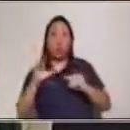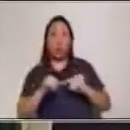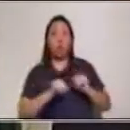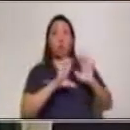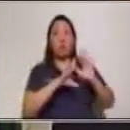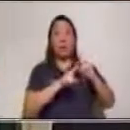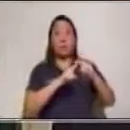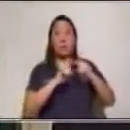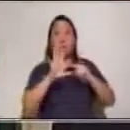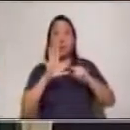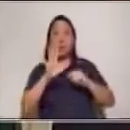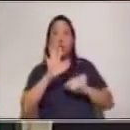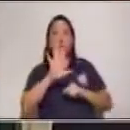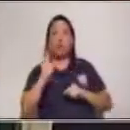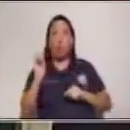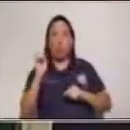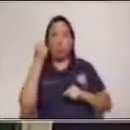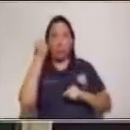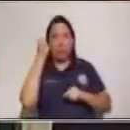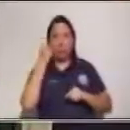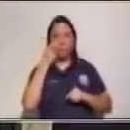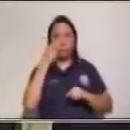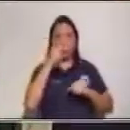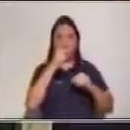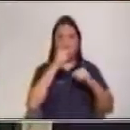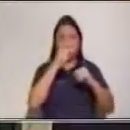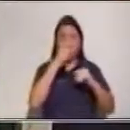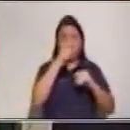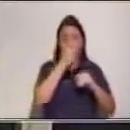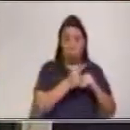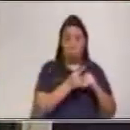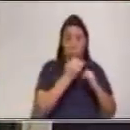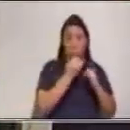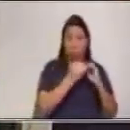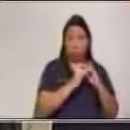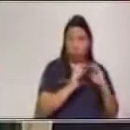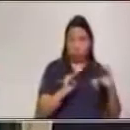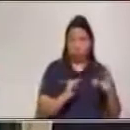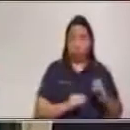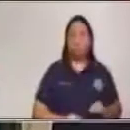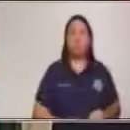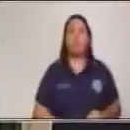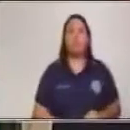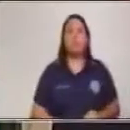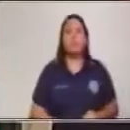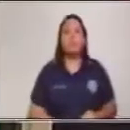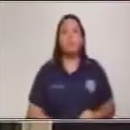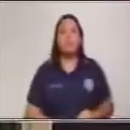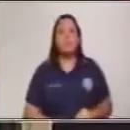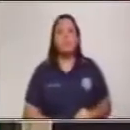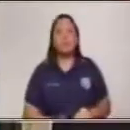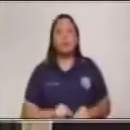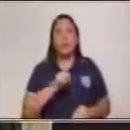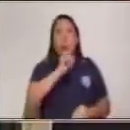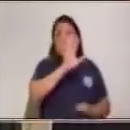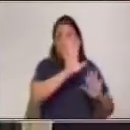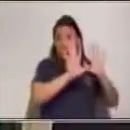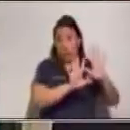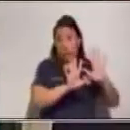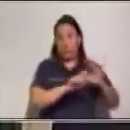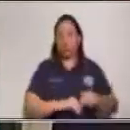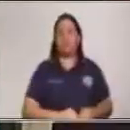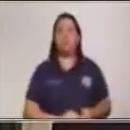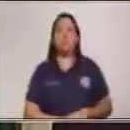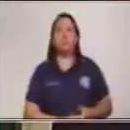En este caso, llegamos a que uno de los números llegó a 1 y el otro se quedó en